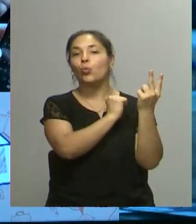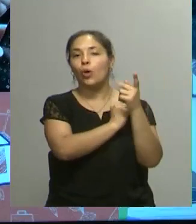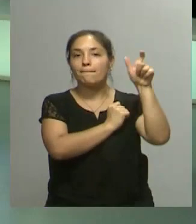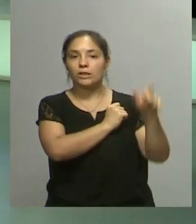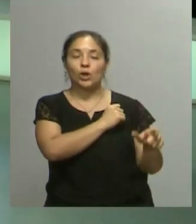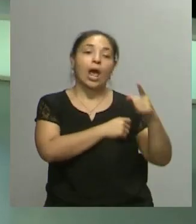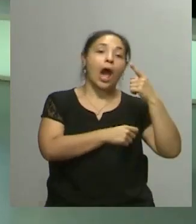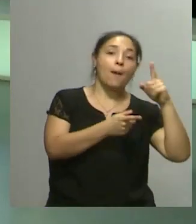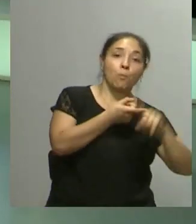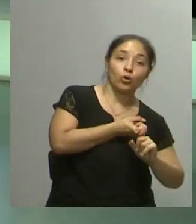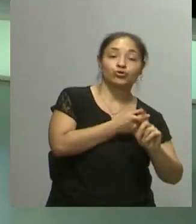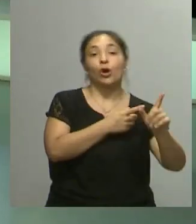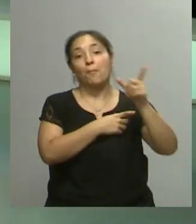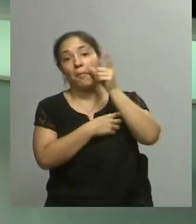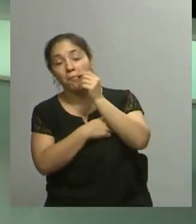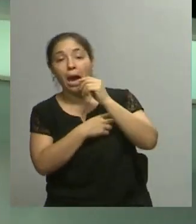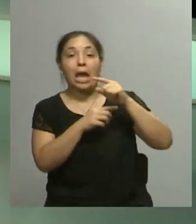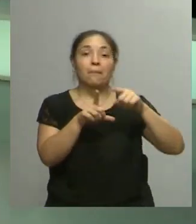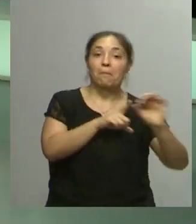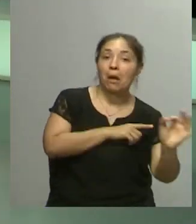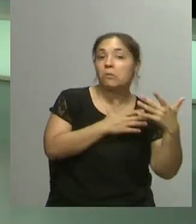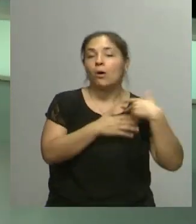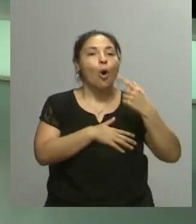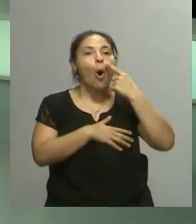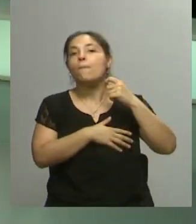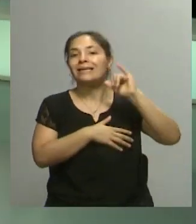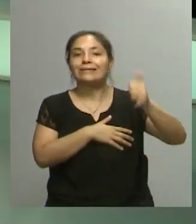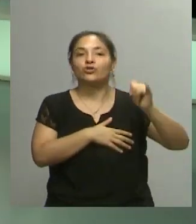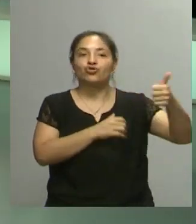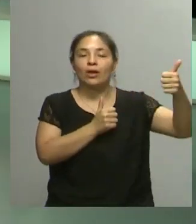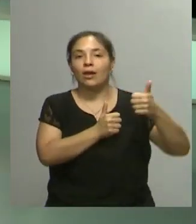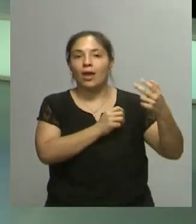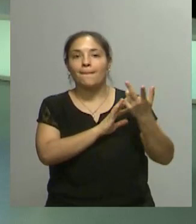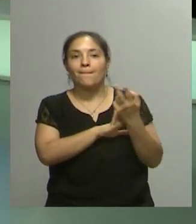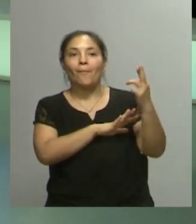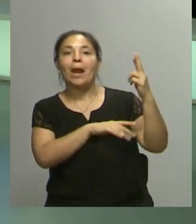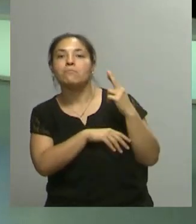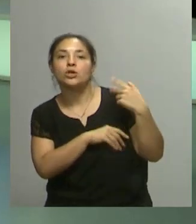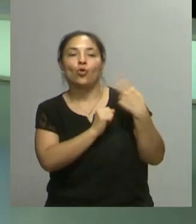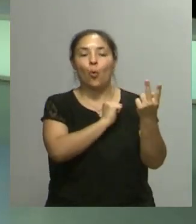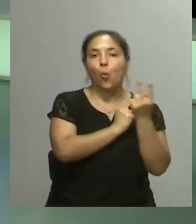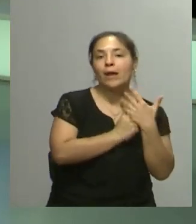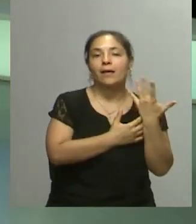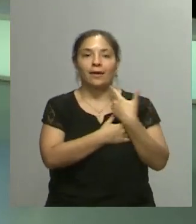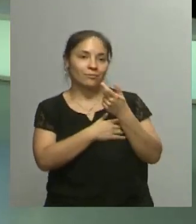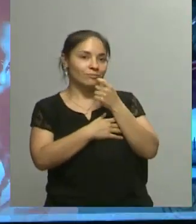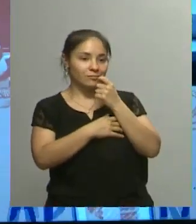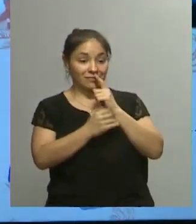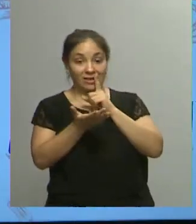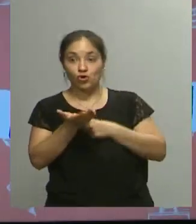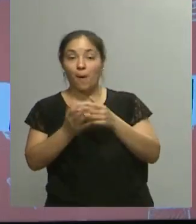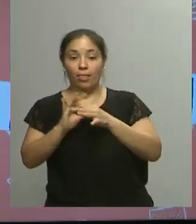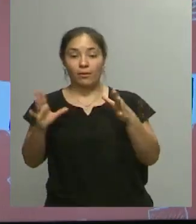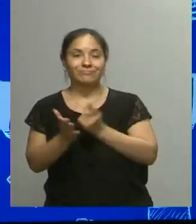el padre, que puede ser un hermano, pero que siempre puede ser hombres. un tío, que es un varón de su familia. En general es el padre, yo me imagino que si el